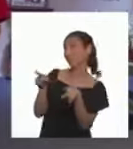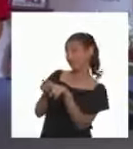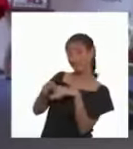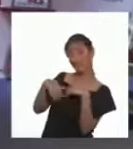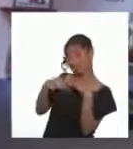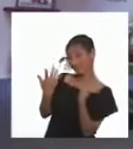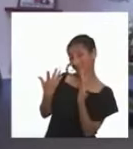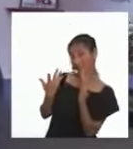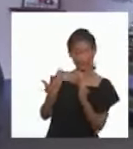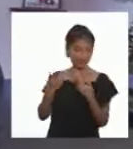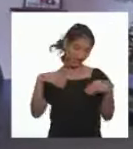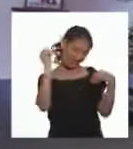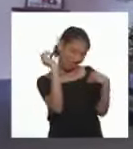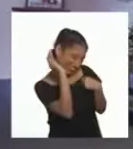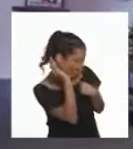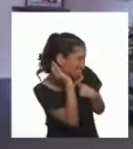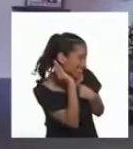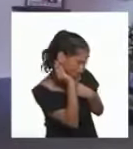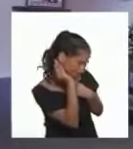puedo? Sí.